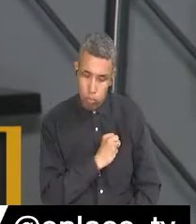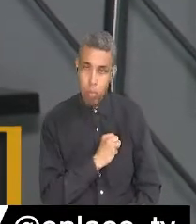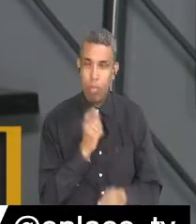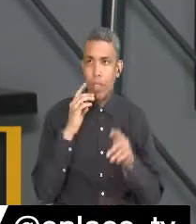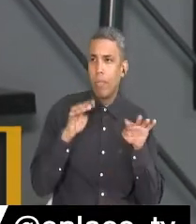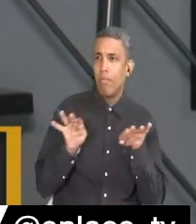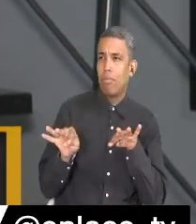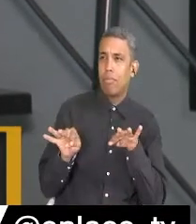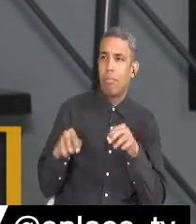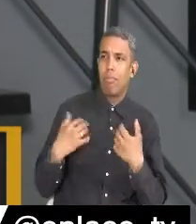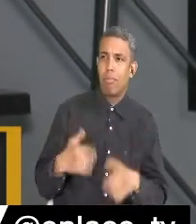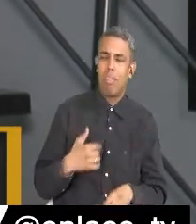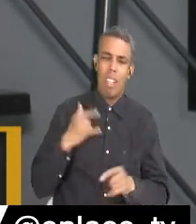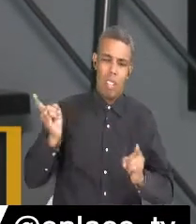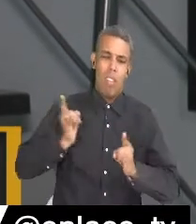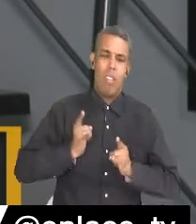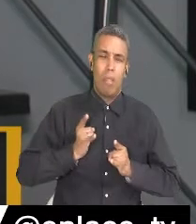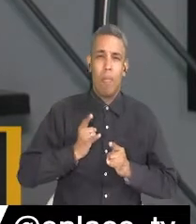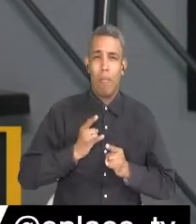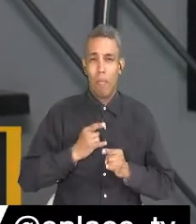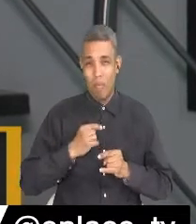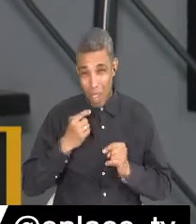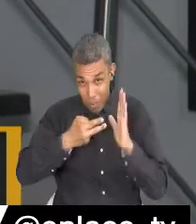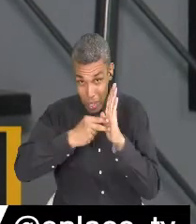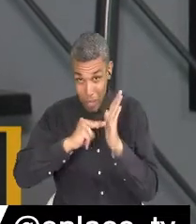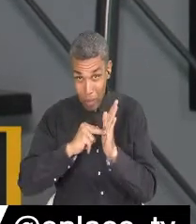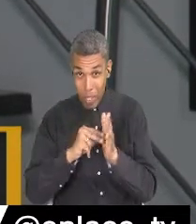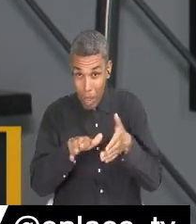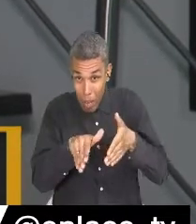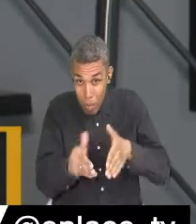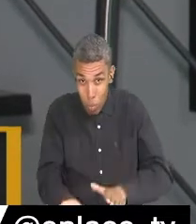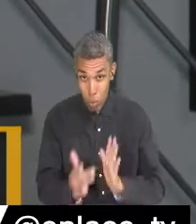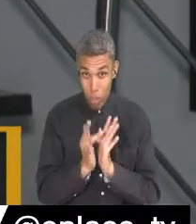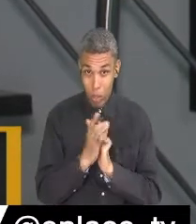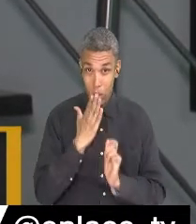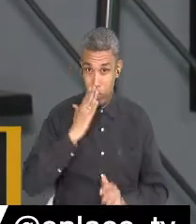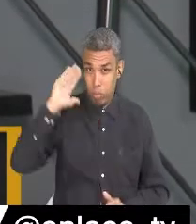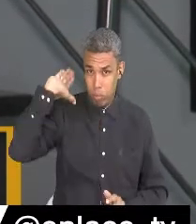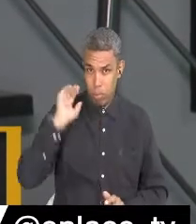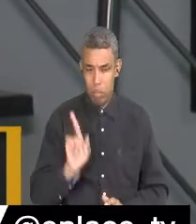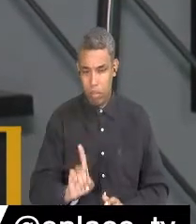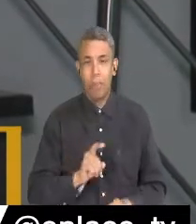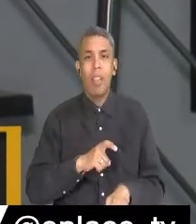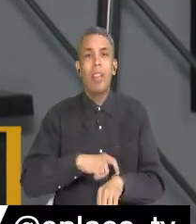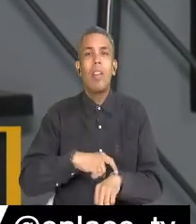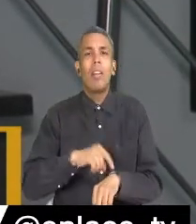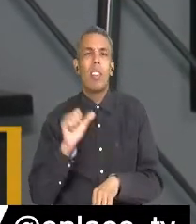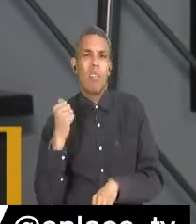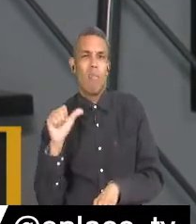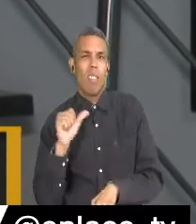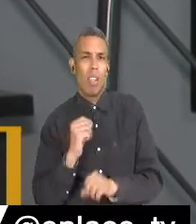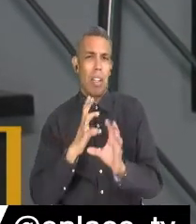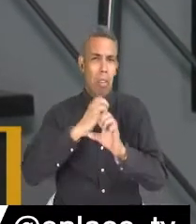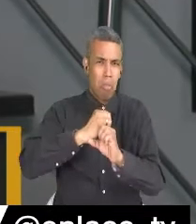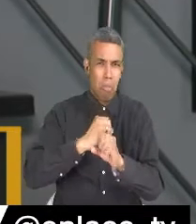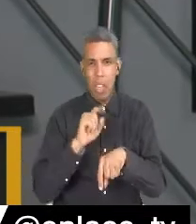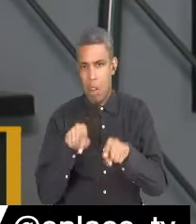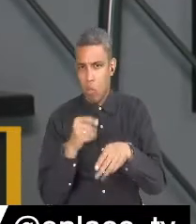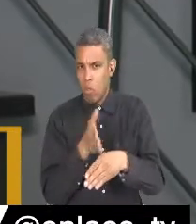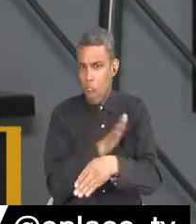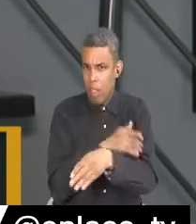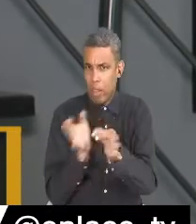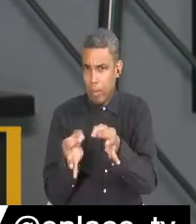no se quedó muerto. Entonces, la vigilia pascual que inicia más o menos 9 de la noche, 10 de la noche en algunas parroquias, digamos que es una celebración central que